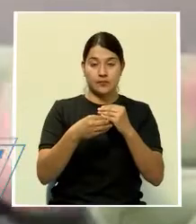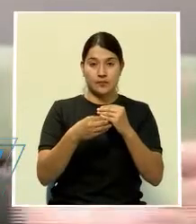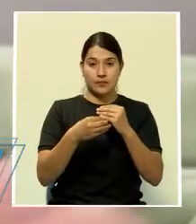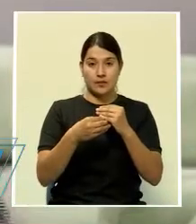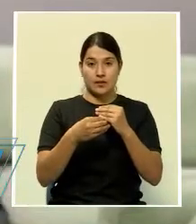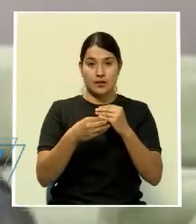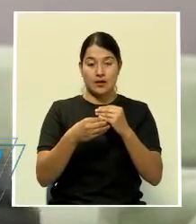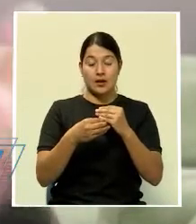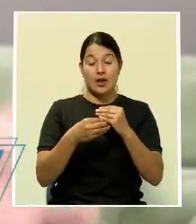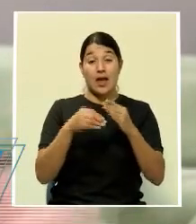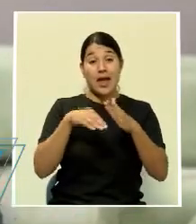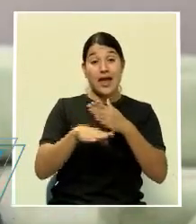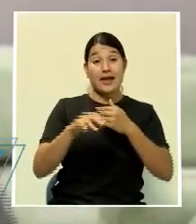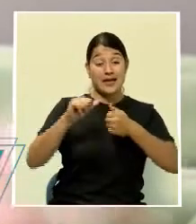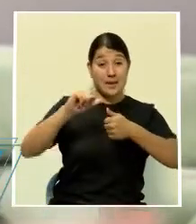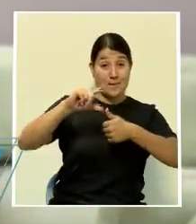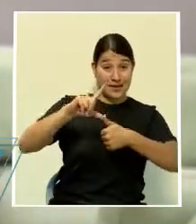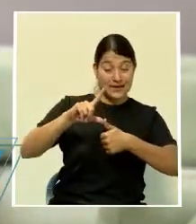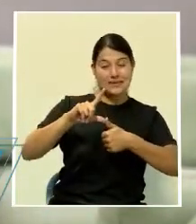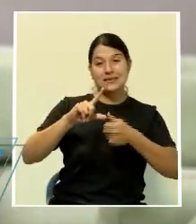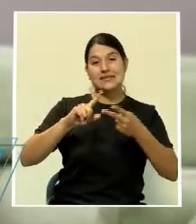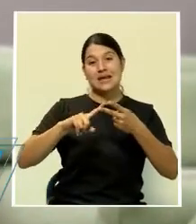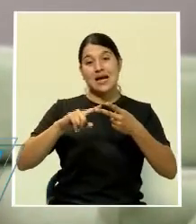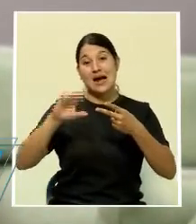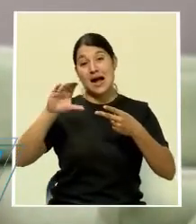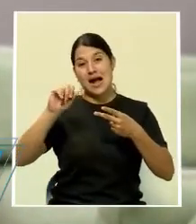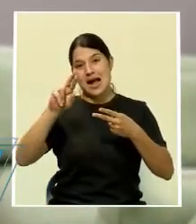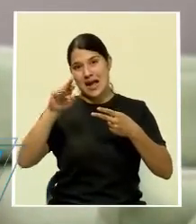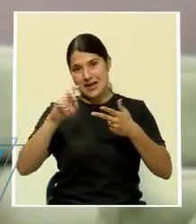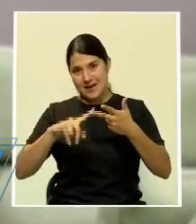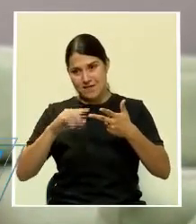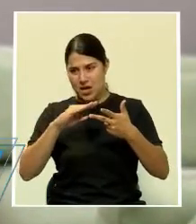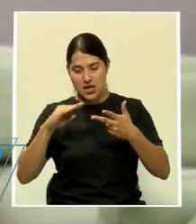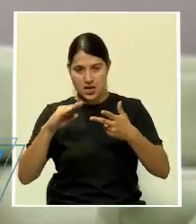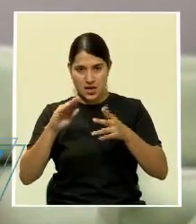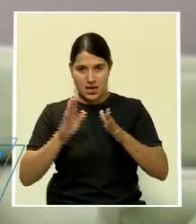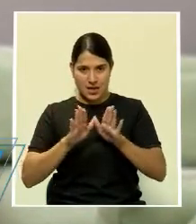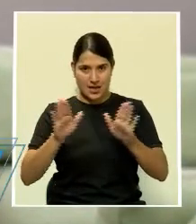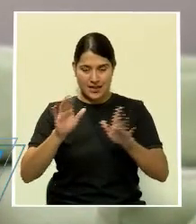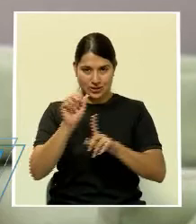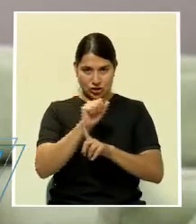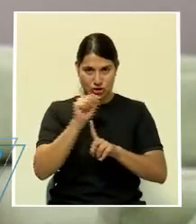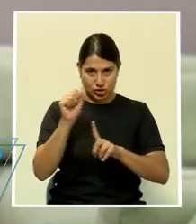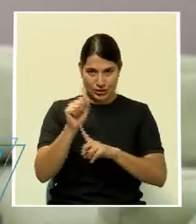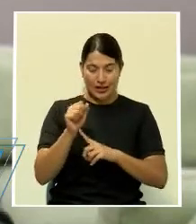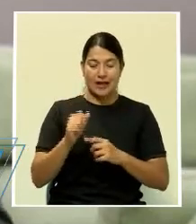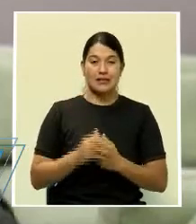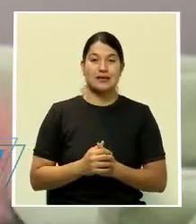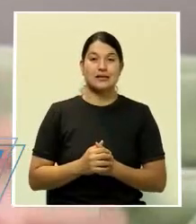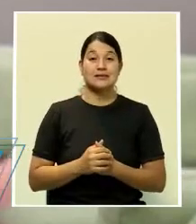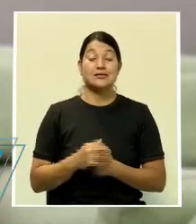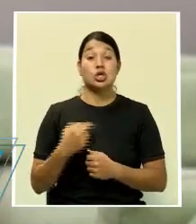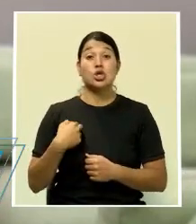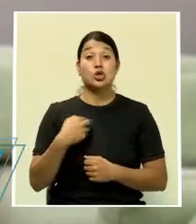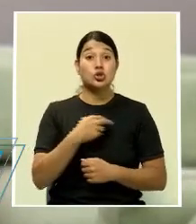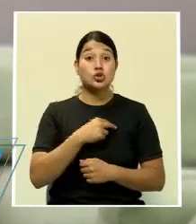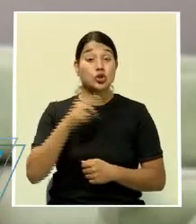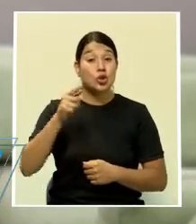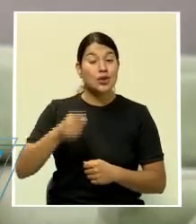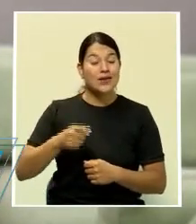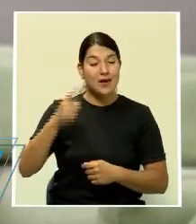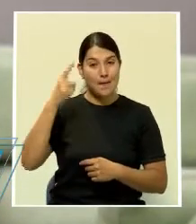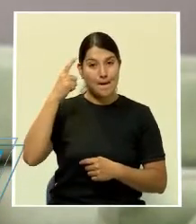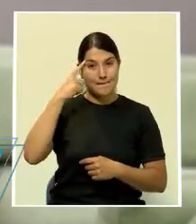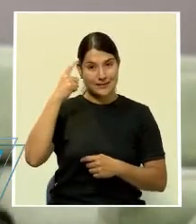las Américas Latinas, el Caribe y del conjunto de la sociedad. En términos generales, habríamos tendríamos que pensar en